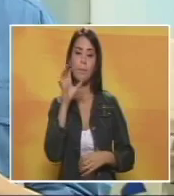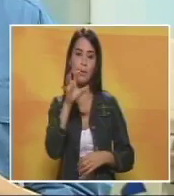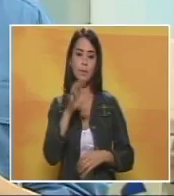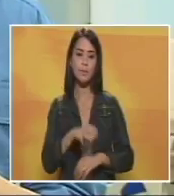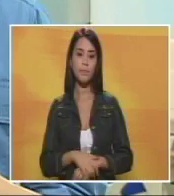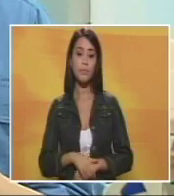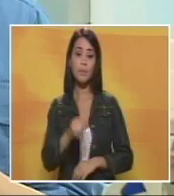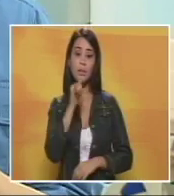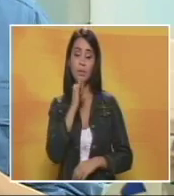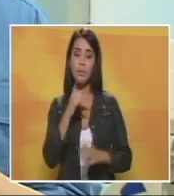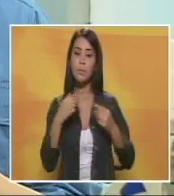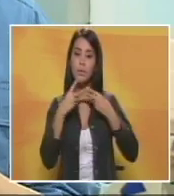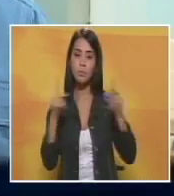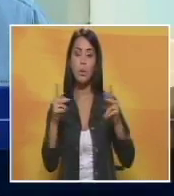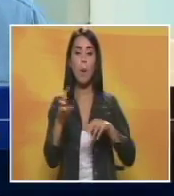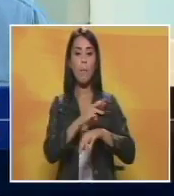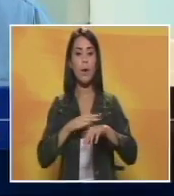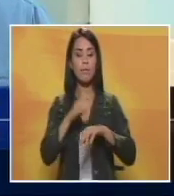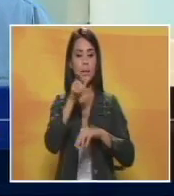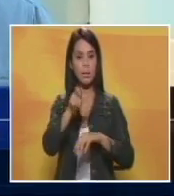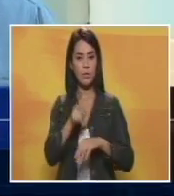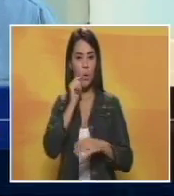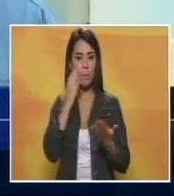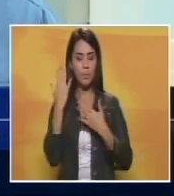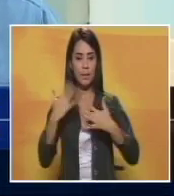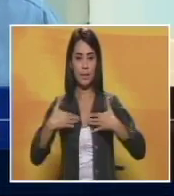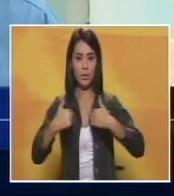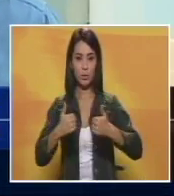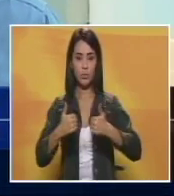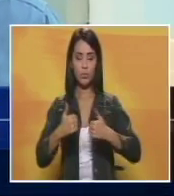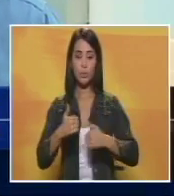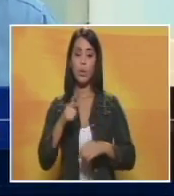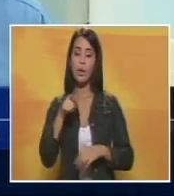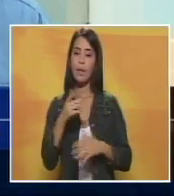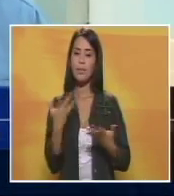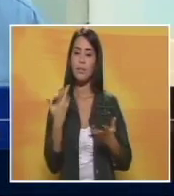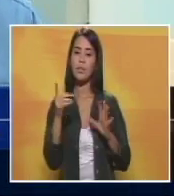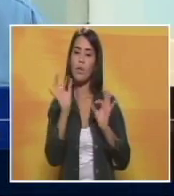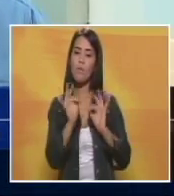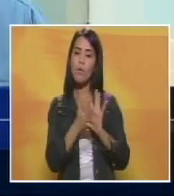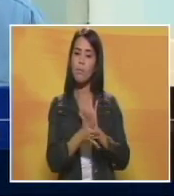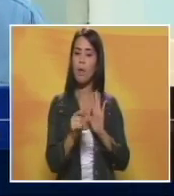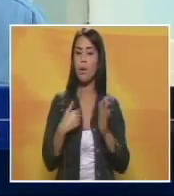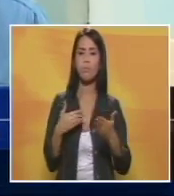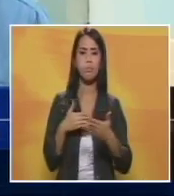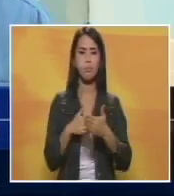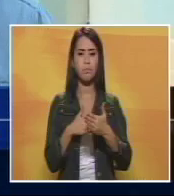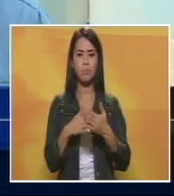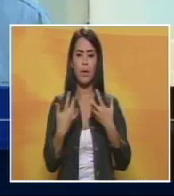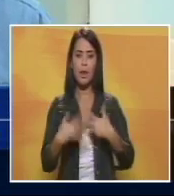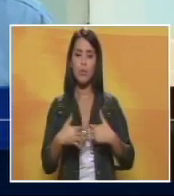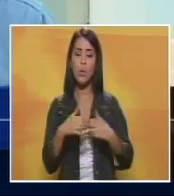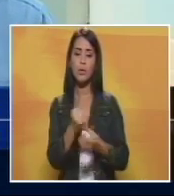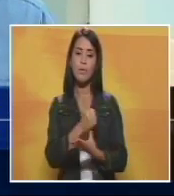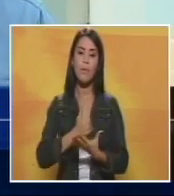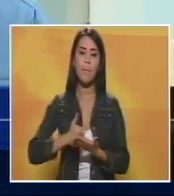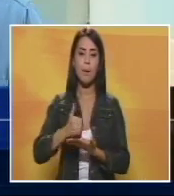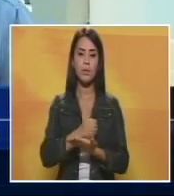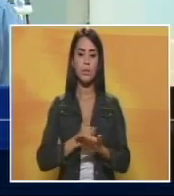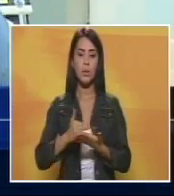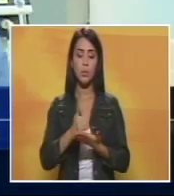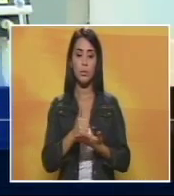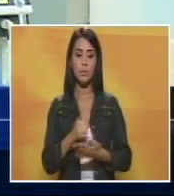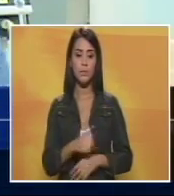fue proporcionada por el ministro de Salud, Luis López, quien aseguró que esta es una alternativa ante el boicot que sufre la industria farmacéutica